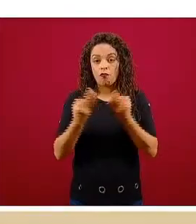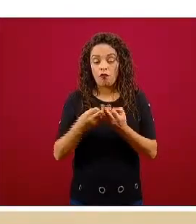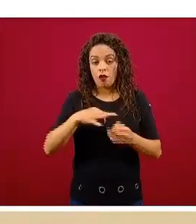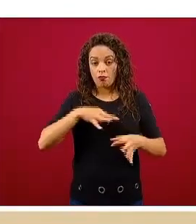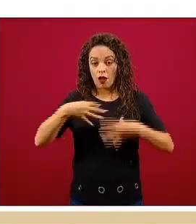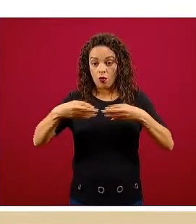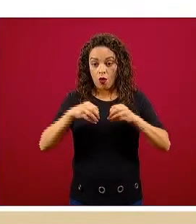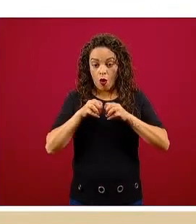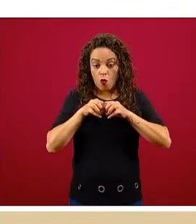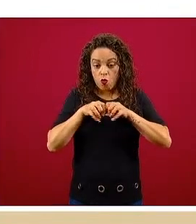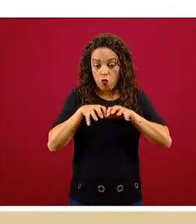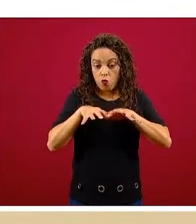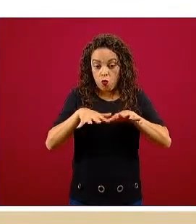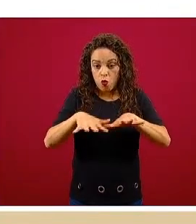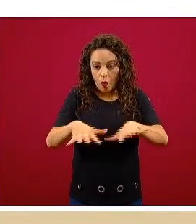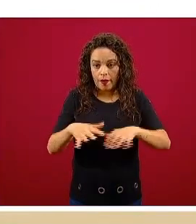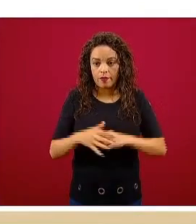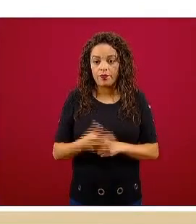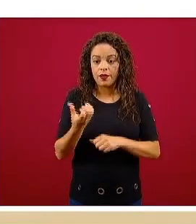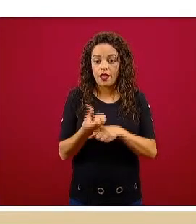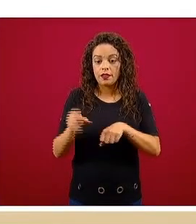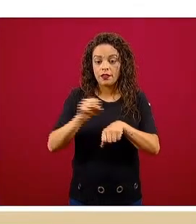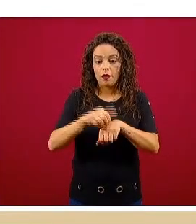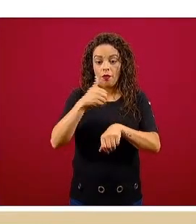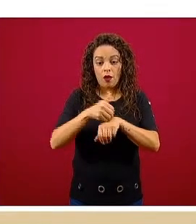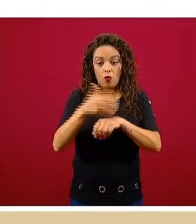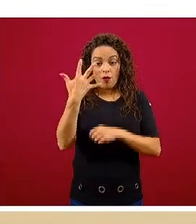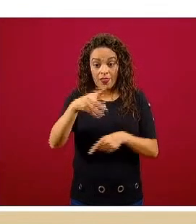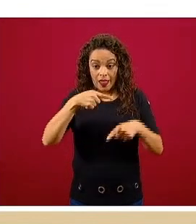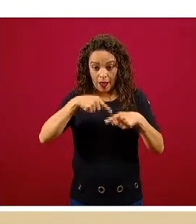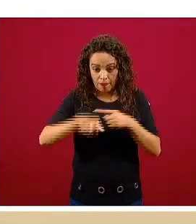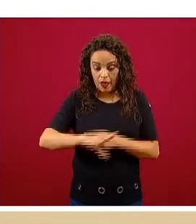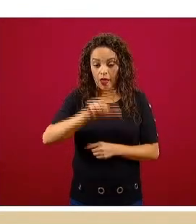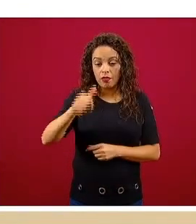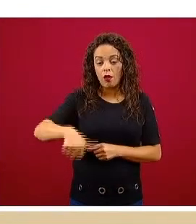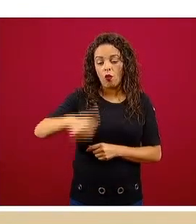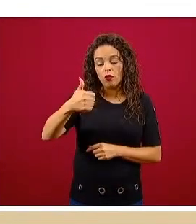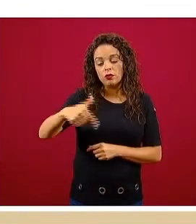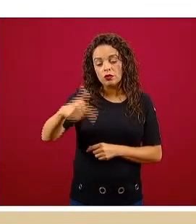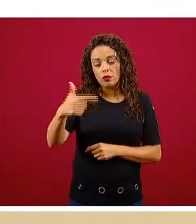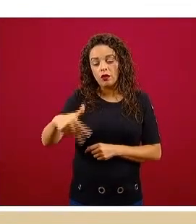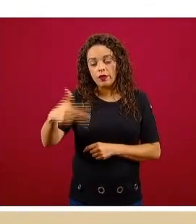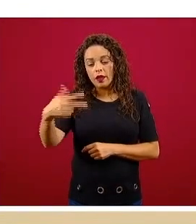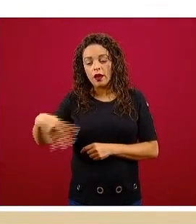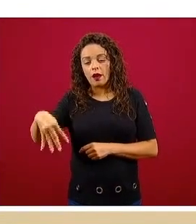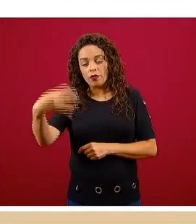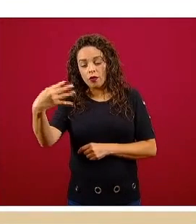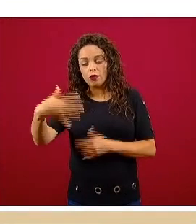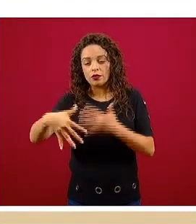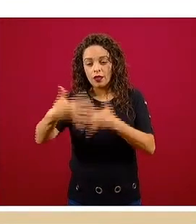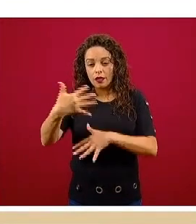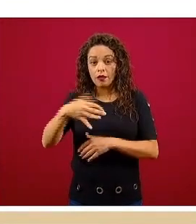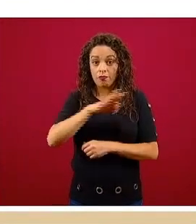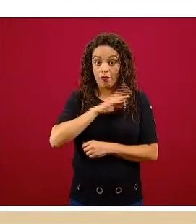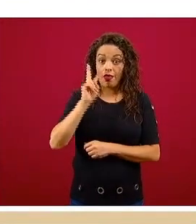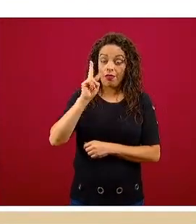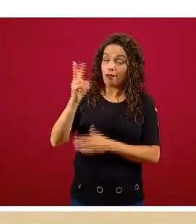10, inicia prácticamente la transmisión cerca y en el municipio